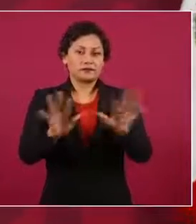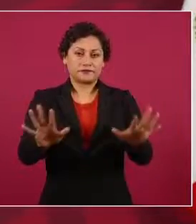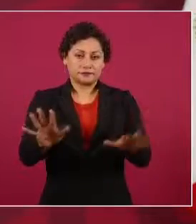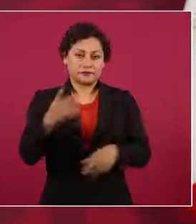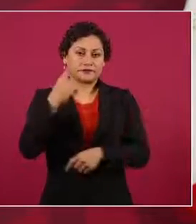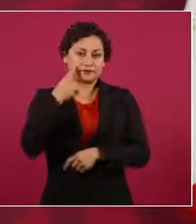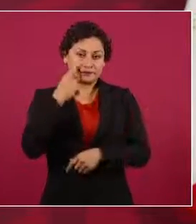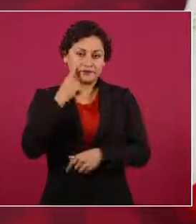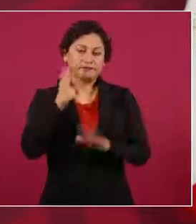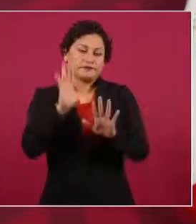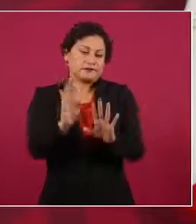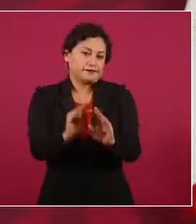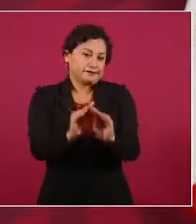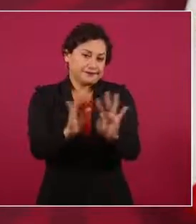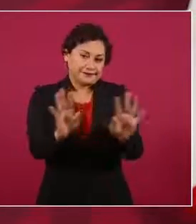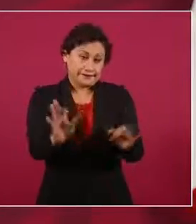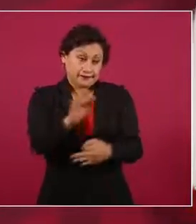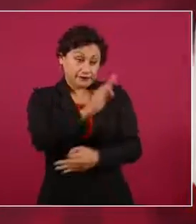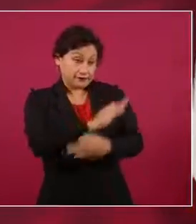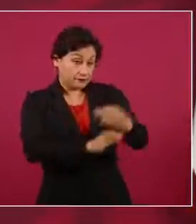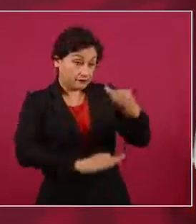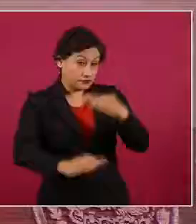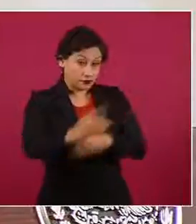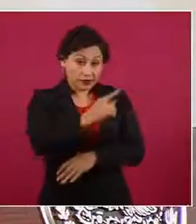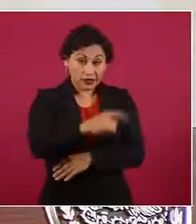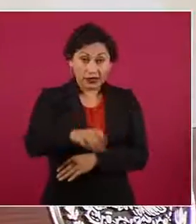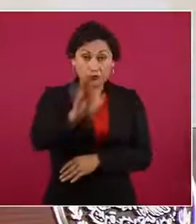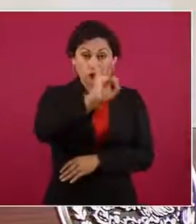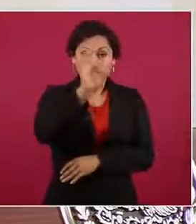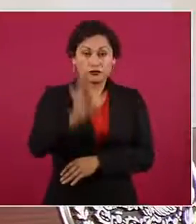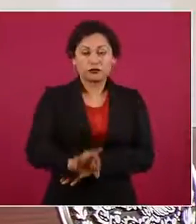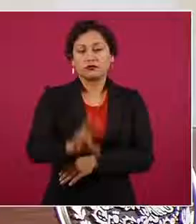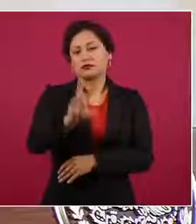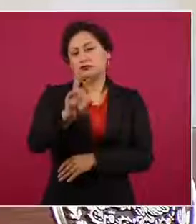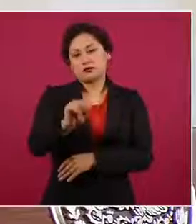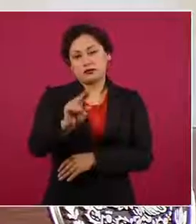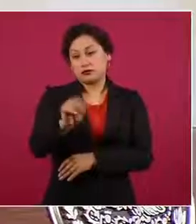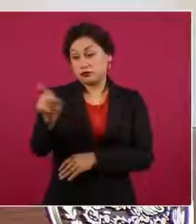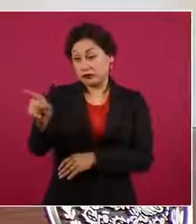hay excepciones, o sea, no todos nos atacan,